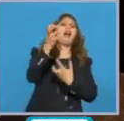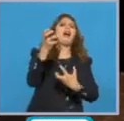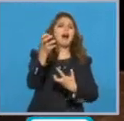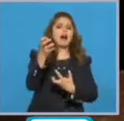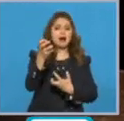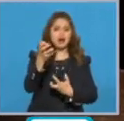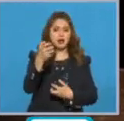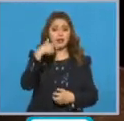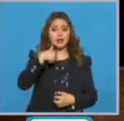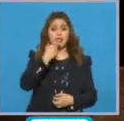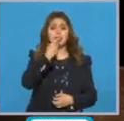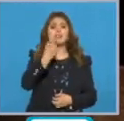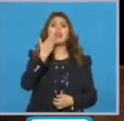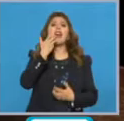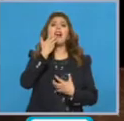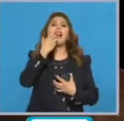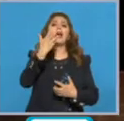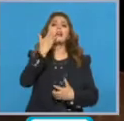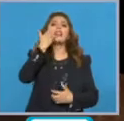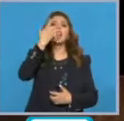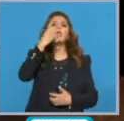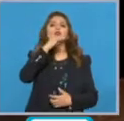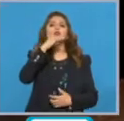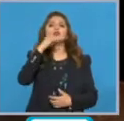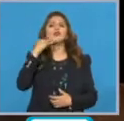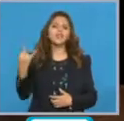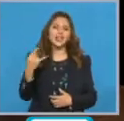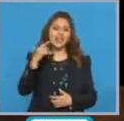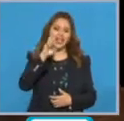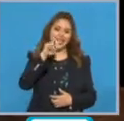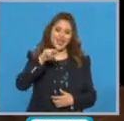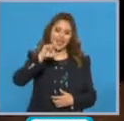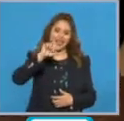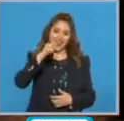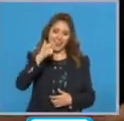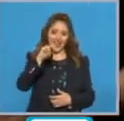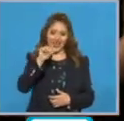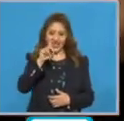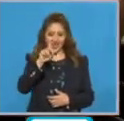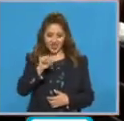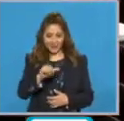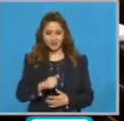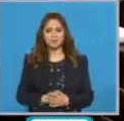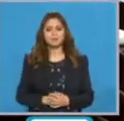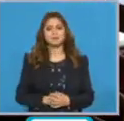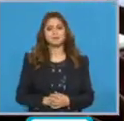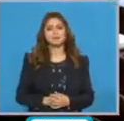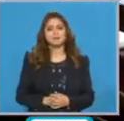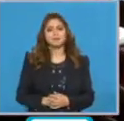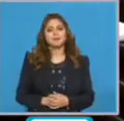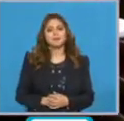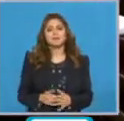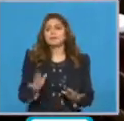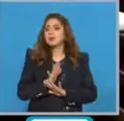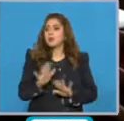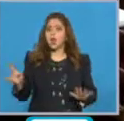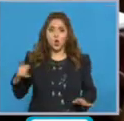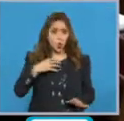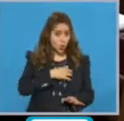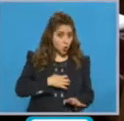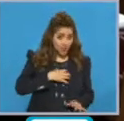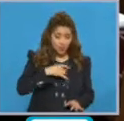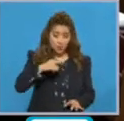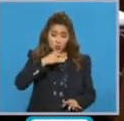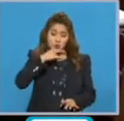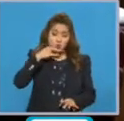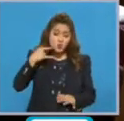digan, quiero un chilito. Unos deliciosos chiles de nogada, ¿no? Sí, en nogada. Y ya así bien contentos, aunque pique.